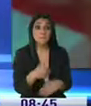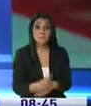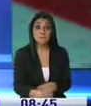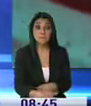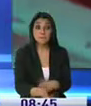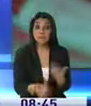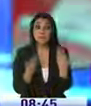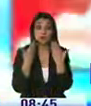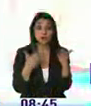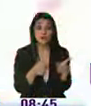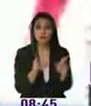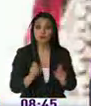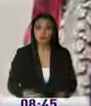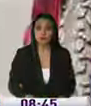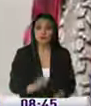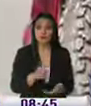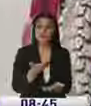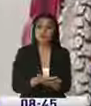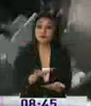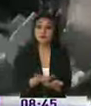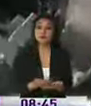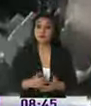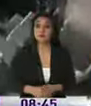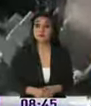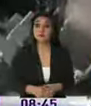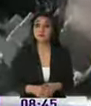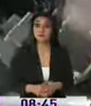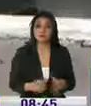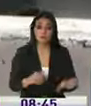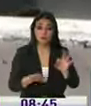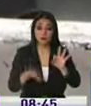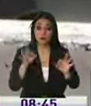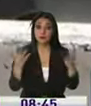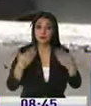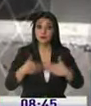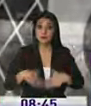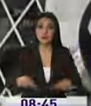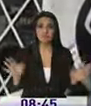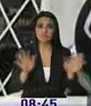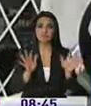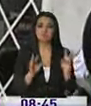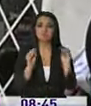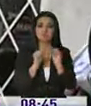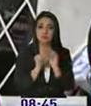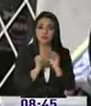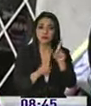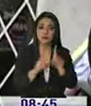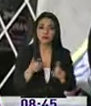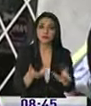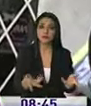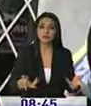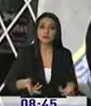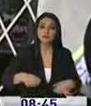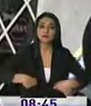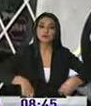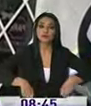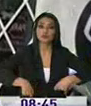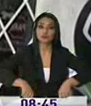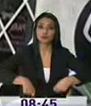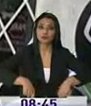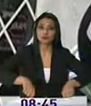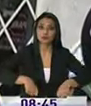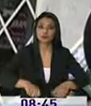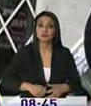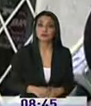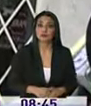tiempo, en el transcurso del día lo podrán hacer. No fue lo único que encontraron en su paso por este taller. También hay artículos de motos, especialmente de vehículos,